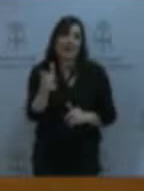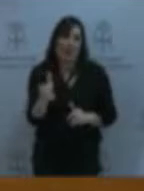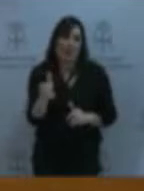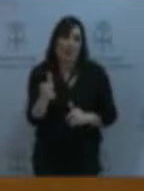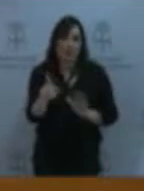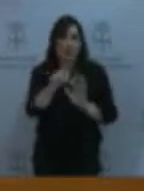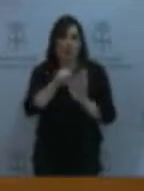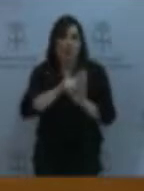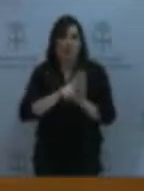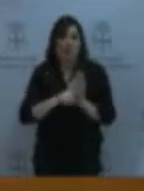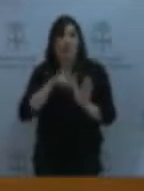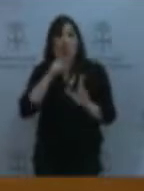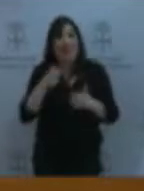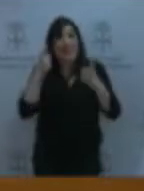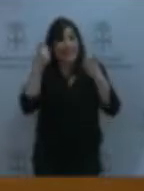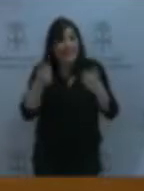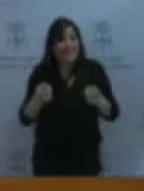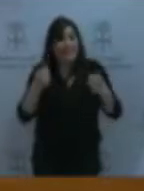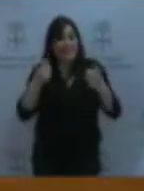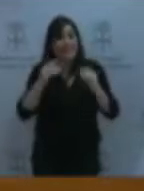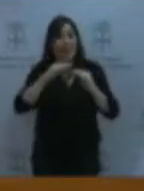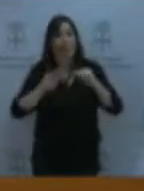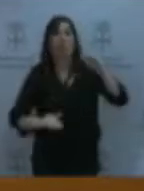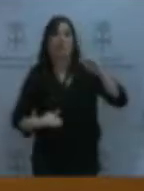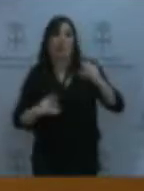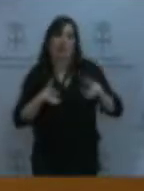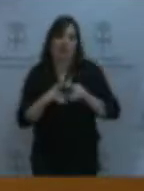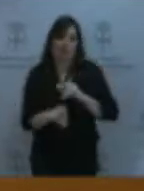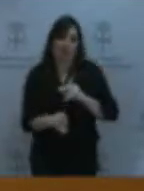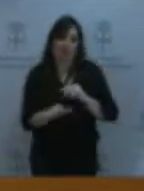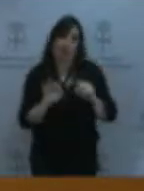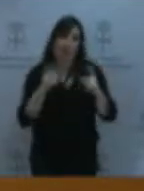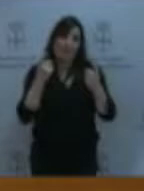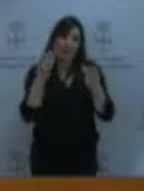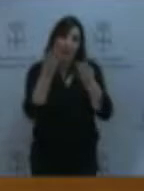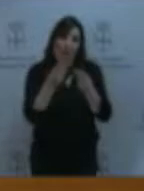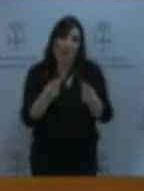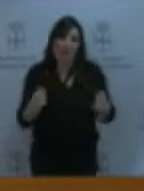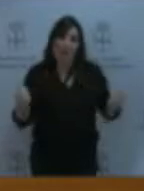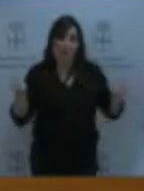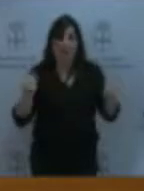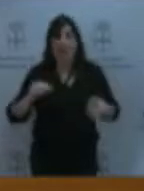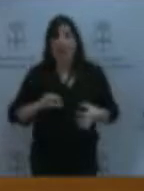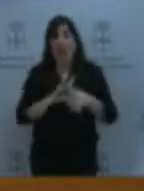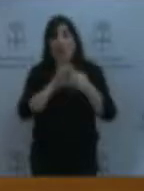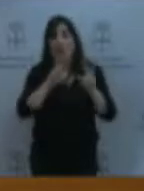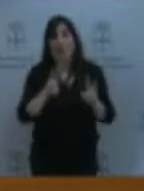algunas desigualdades que había con respecto a la situación en las administraciones